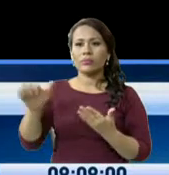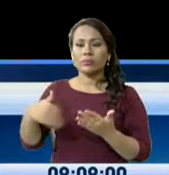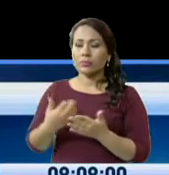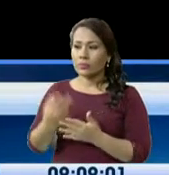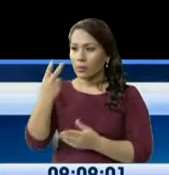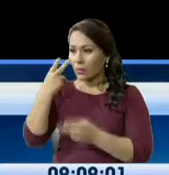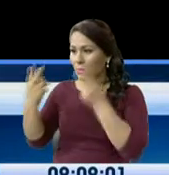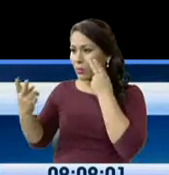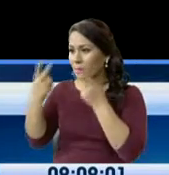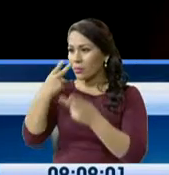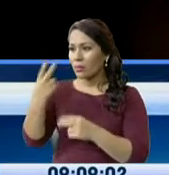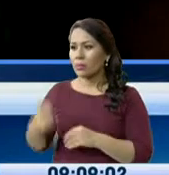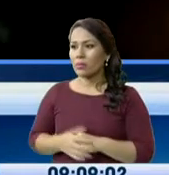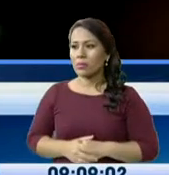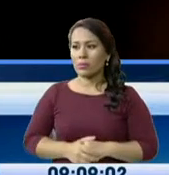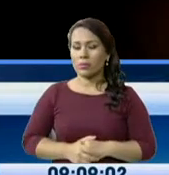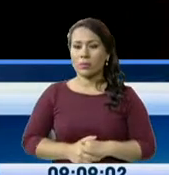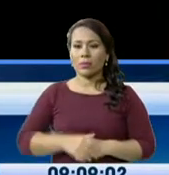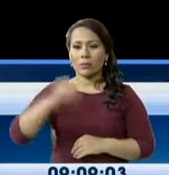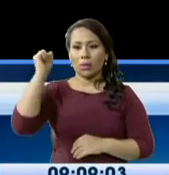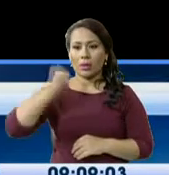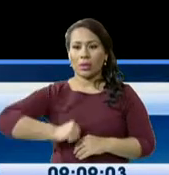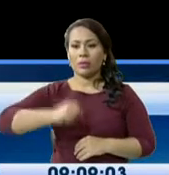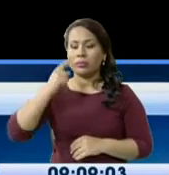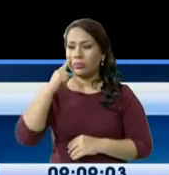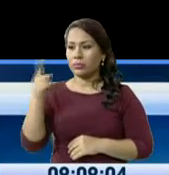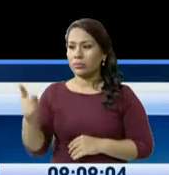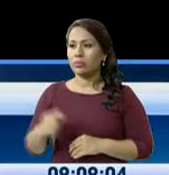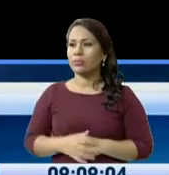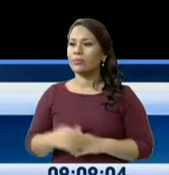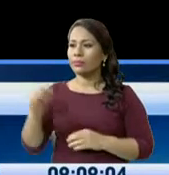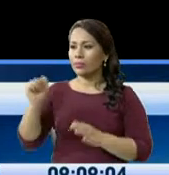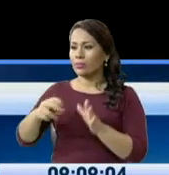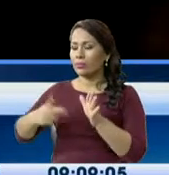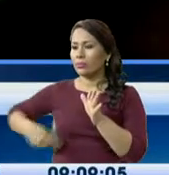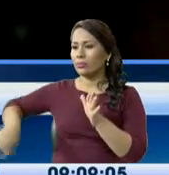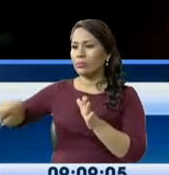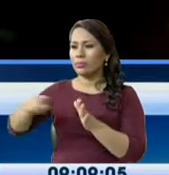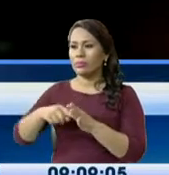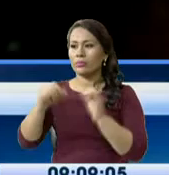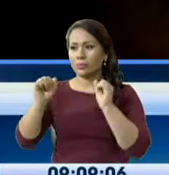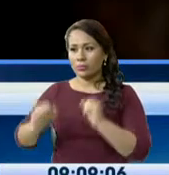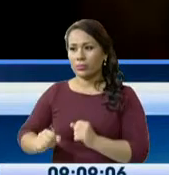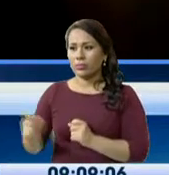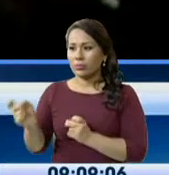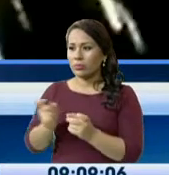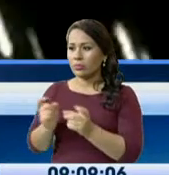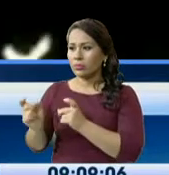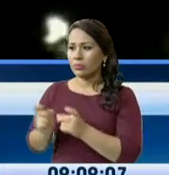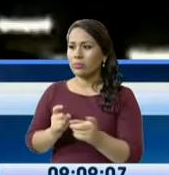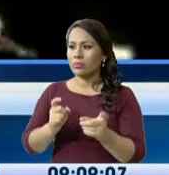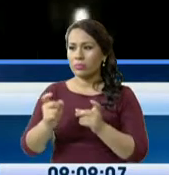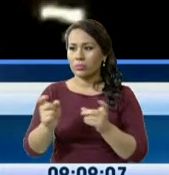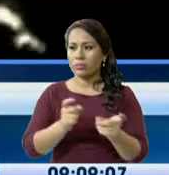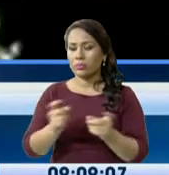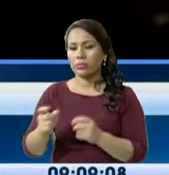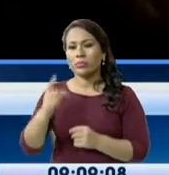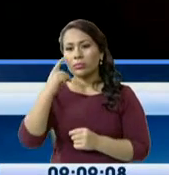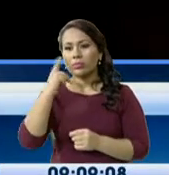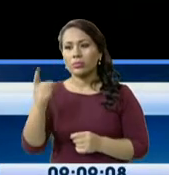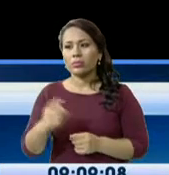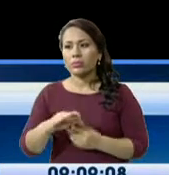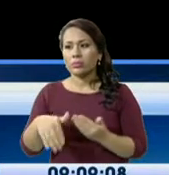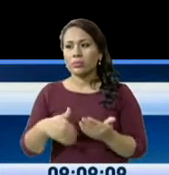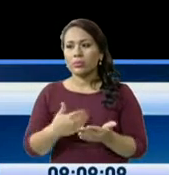lo que se escuchó la explosión es que momento dice incendio, incendio. Entonces, mi vecina, ella está por la